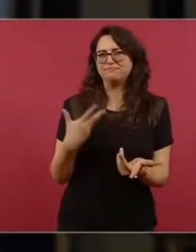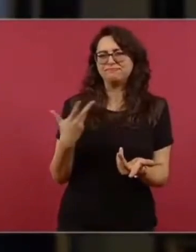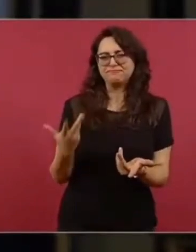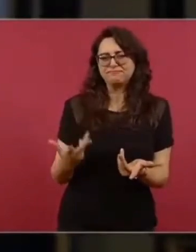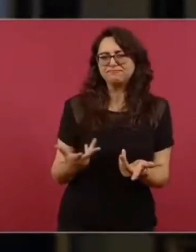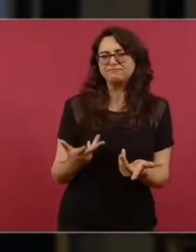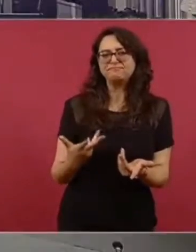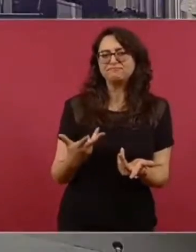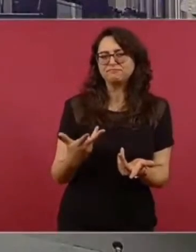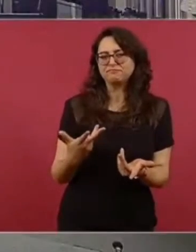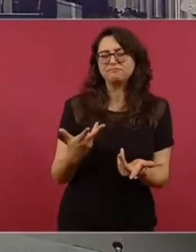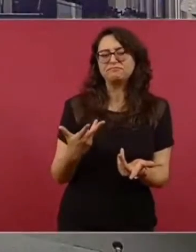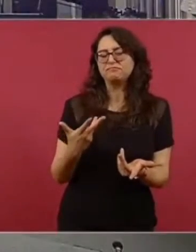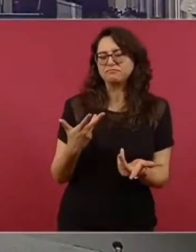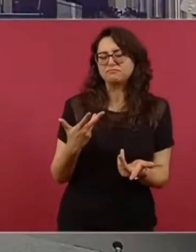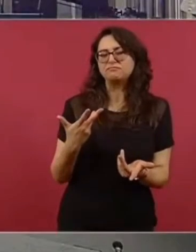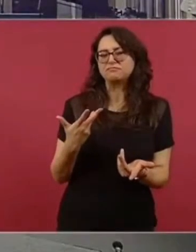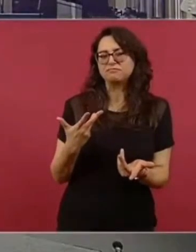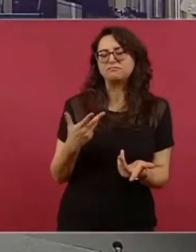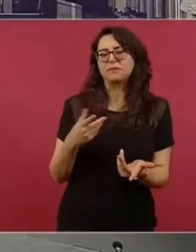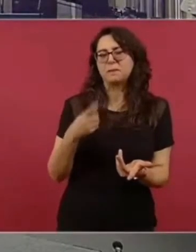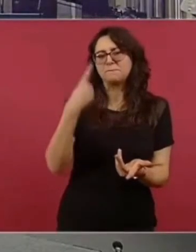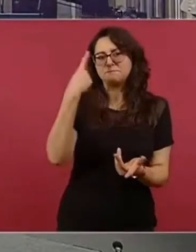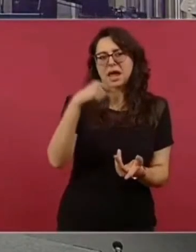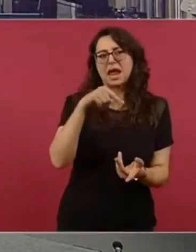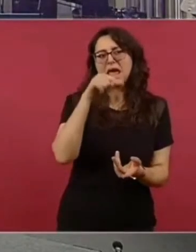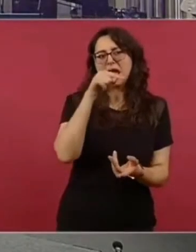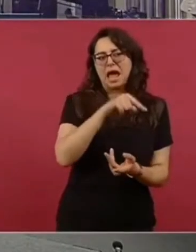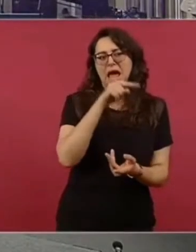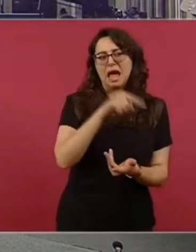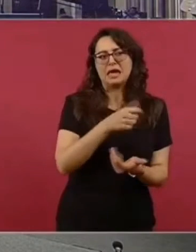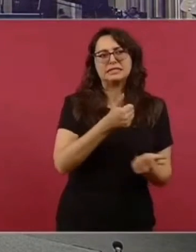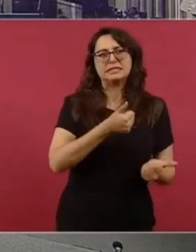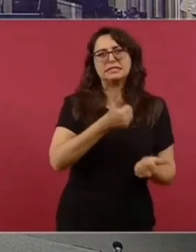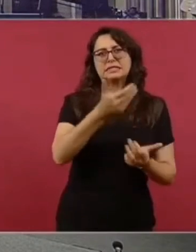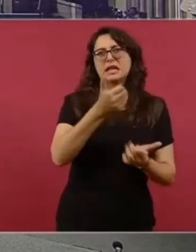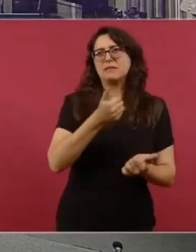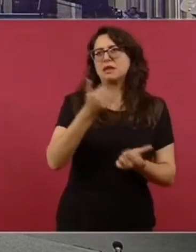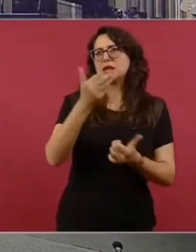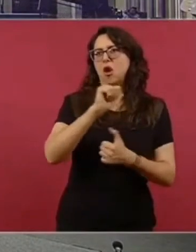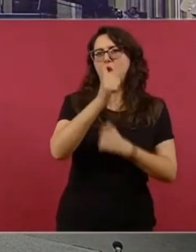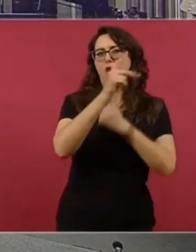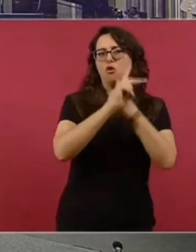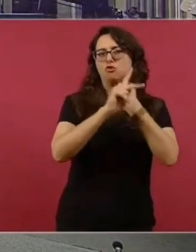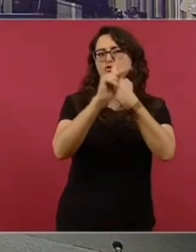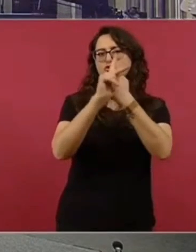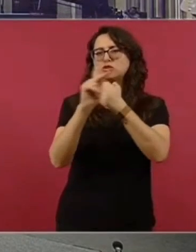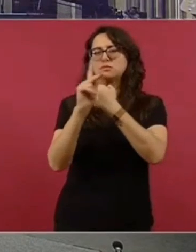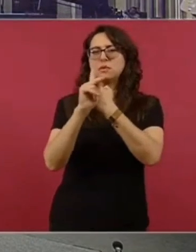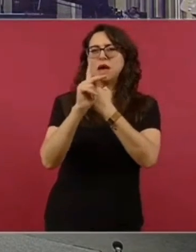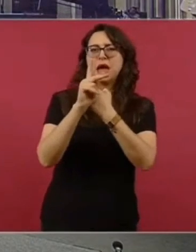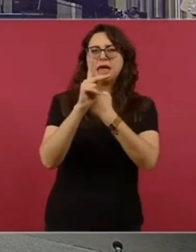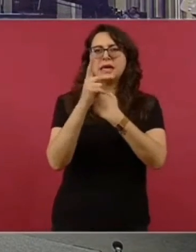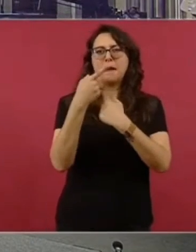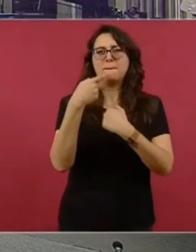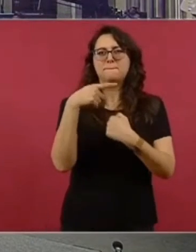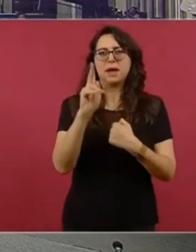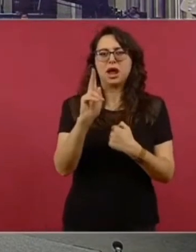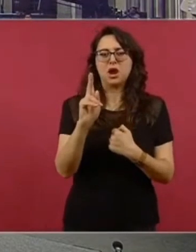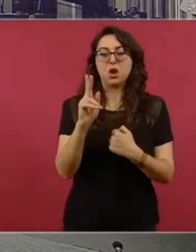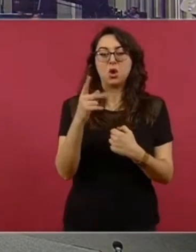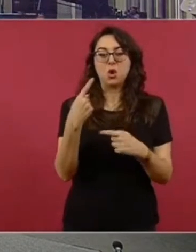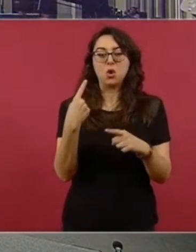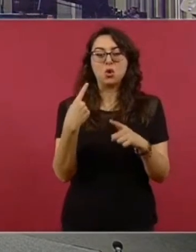de ese país y para que exporten, para que tengan una sobreproducción. Y los que más se favorecen es,